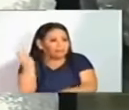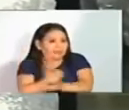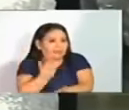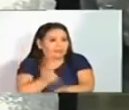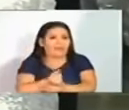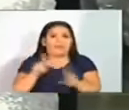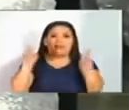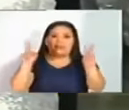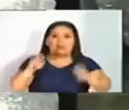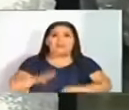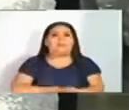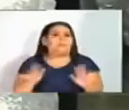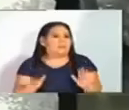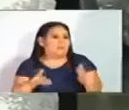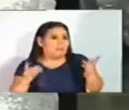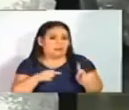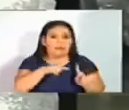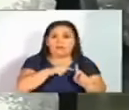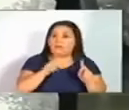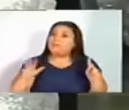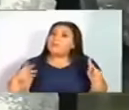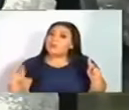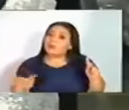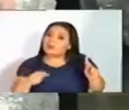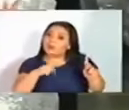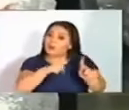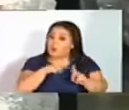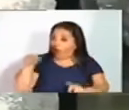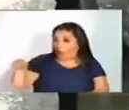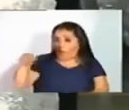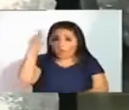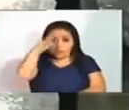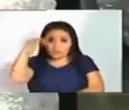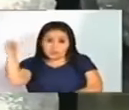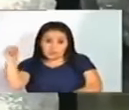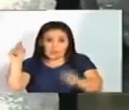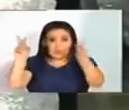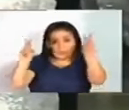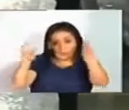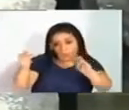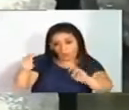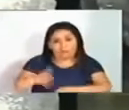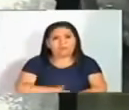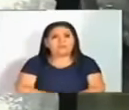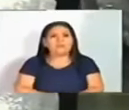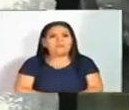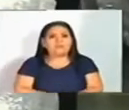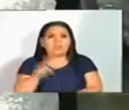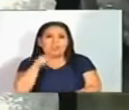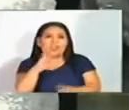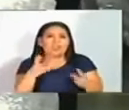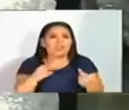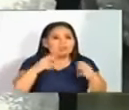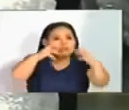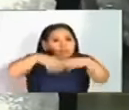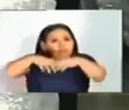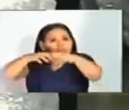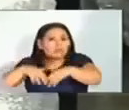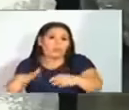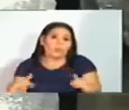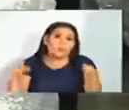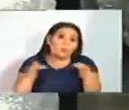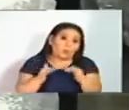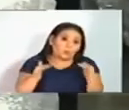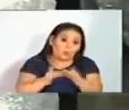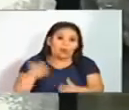incluso económico para poder salir como el salvador de la economía. Cuando lo único que se hace es destruyéndola. Así que igual